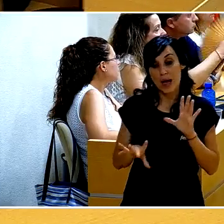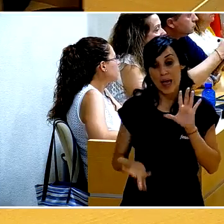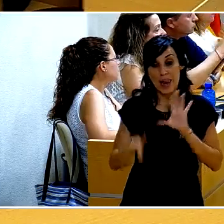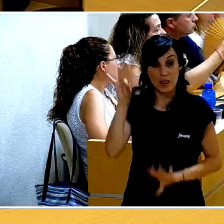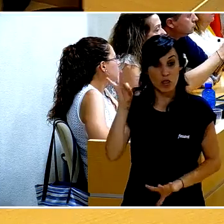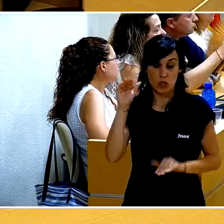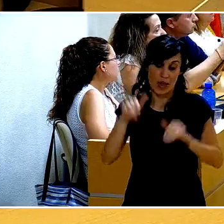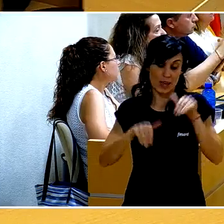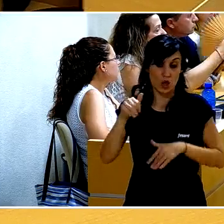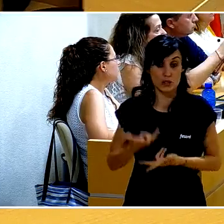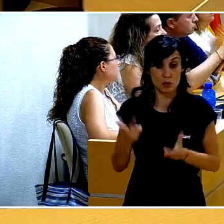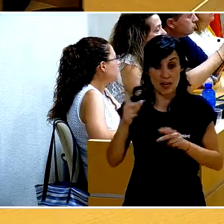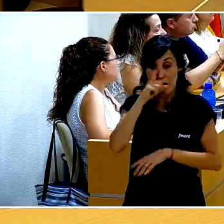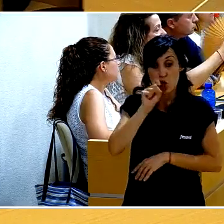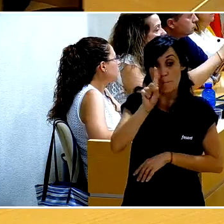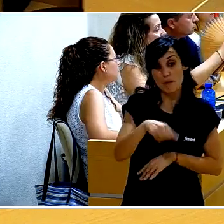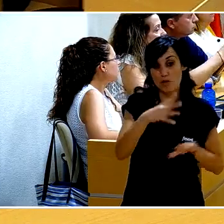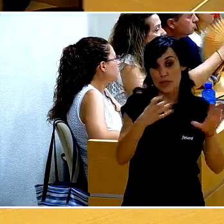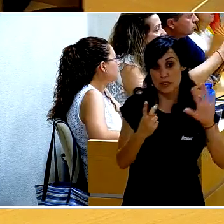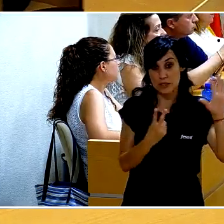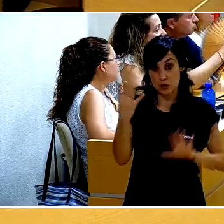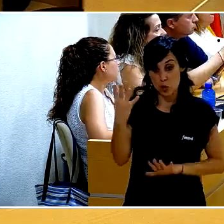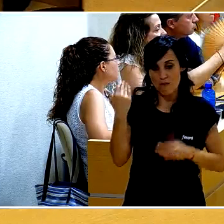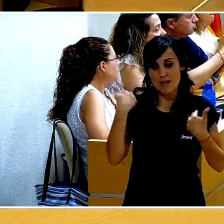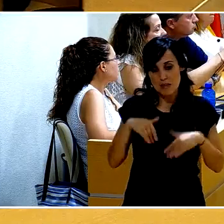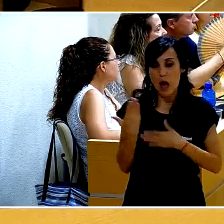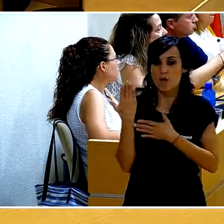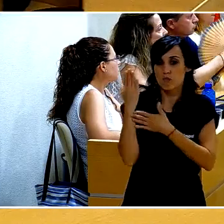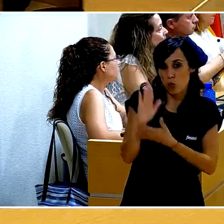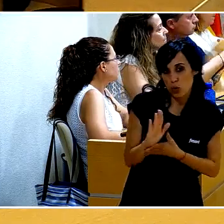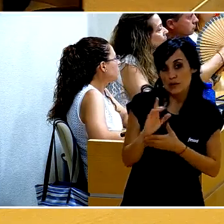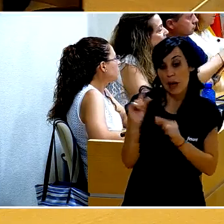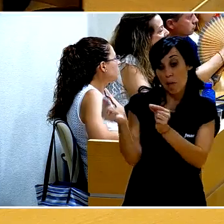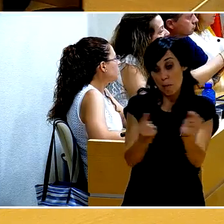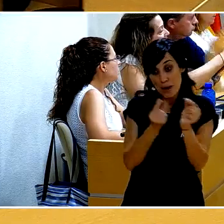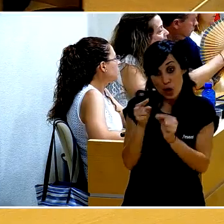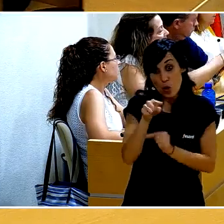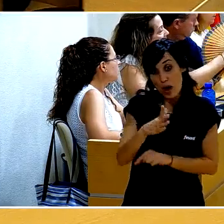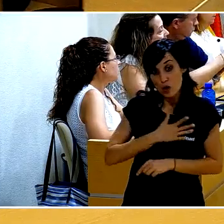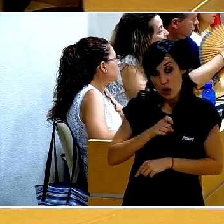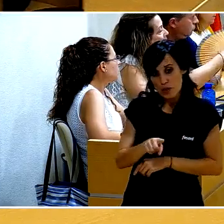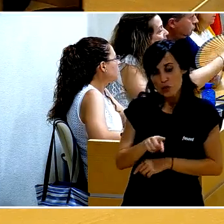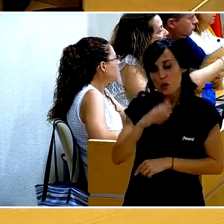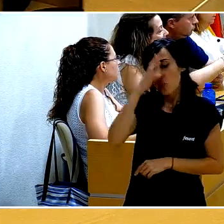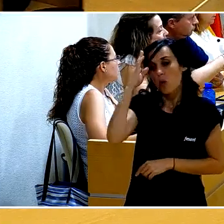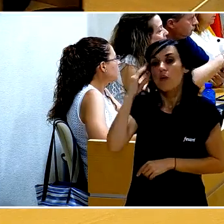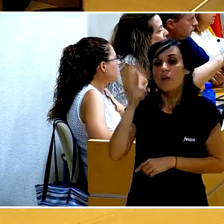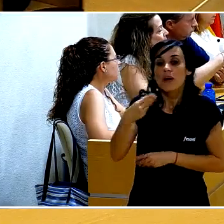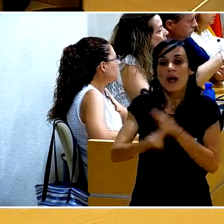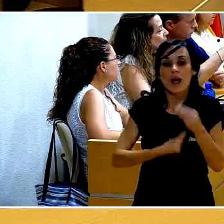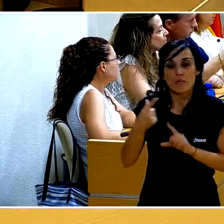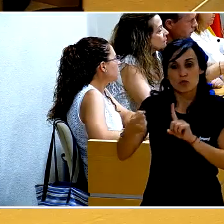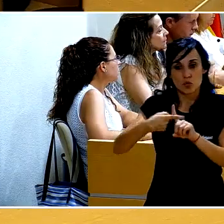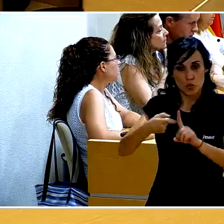democráticas, en 1979, ya se planteó en el pleno de ese ayuntamiento que qué se hacía con esa